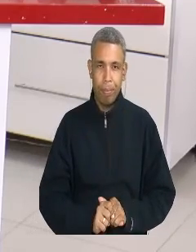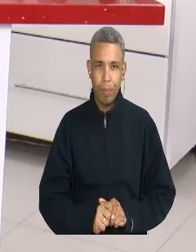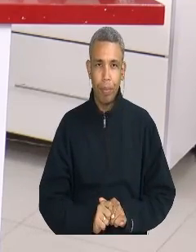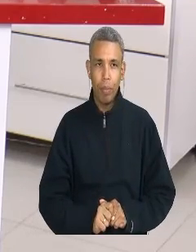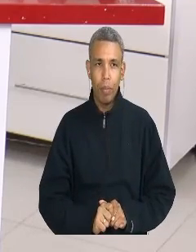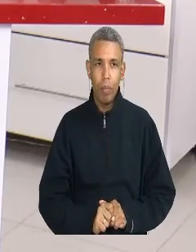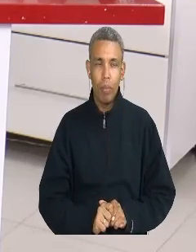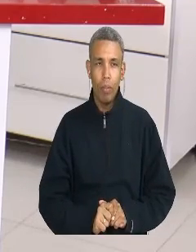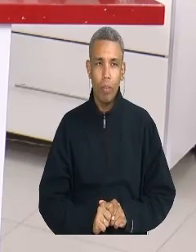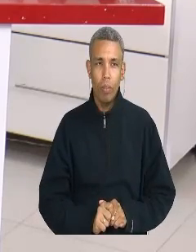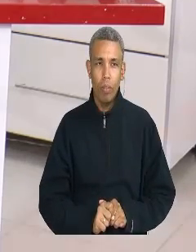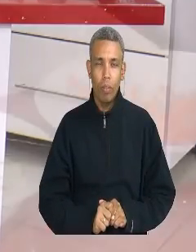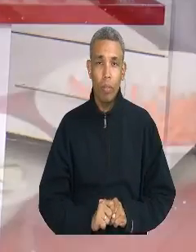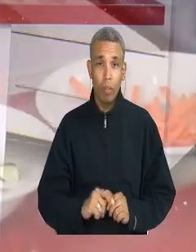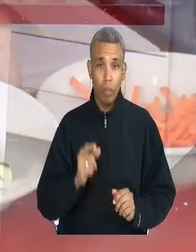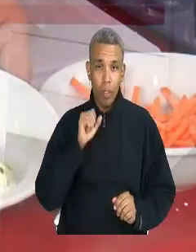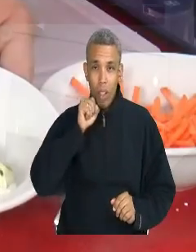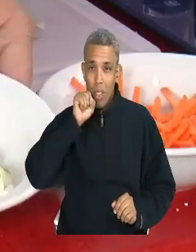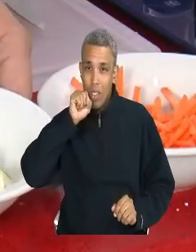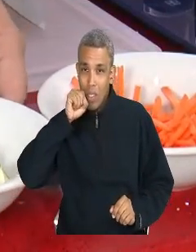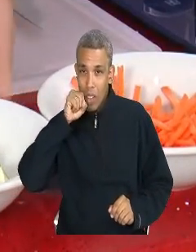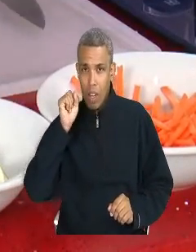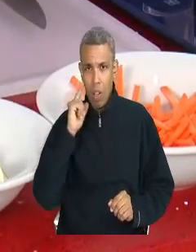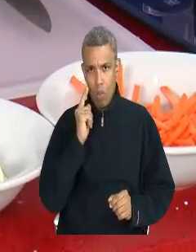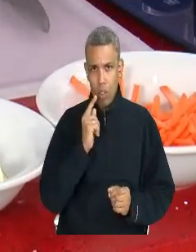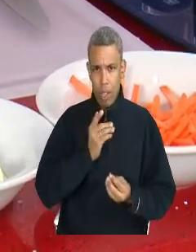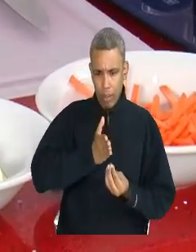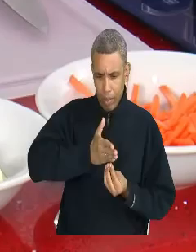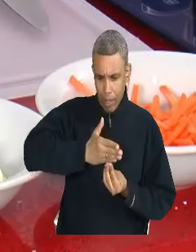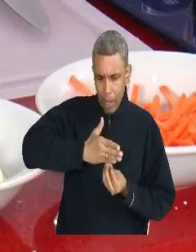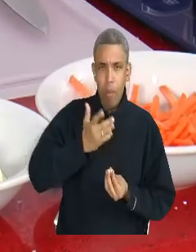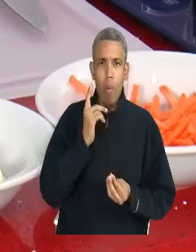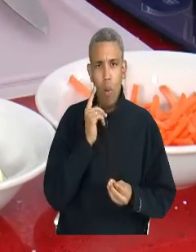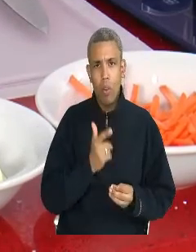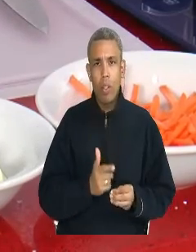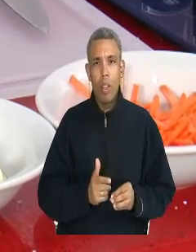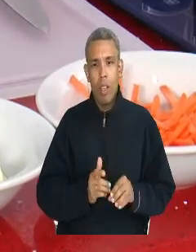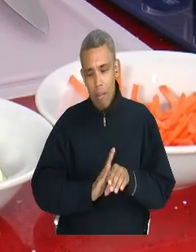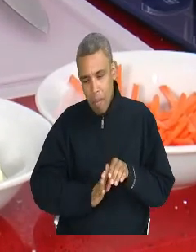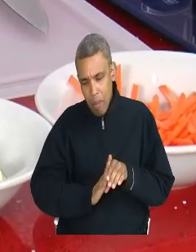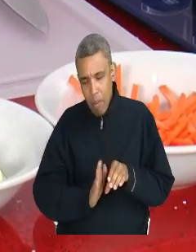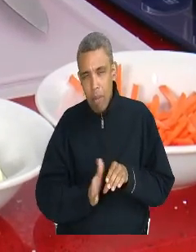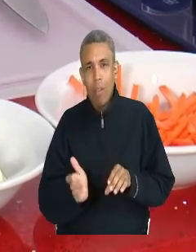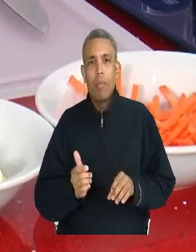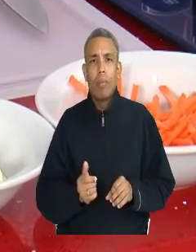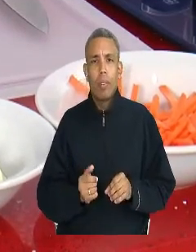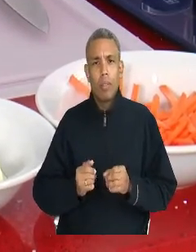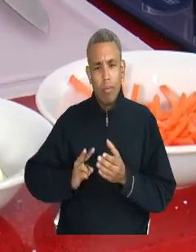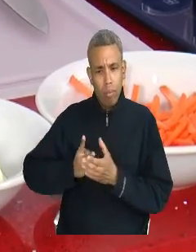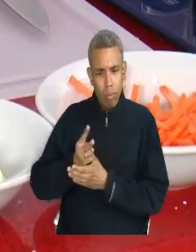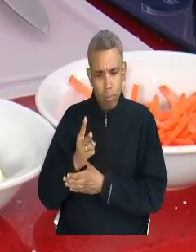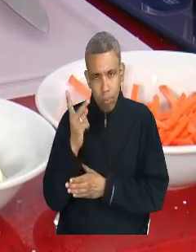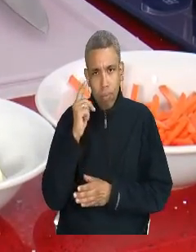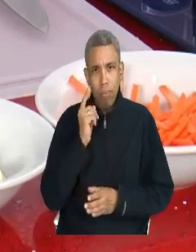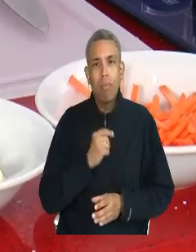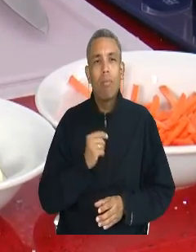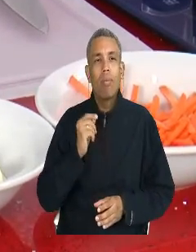tener zanahoria, cebolla, calabacín, espinaca, cilantro, maíz